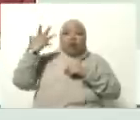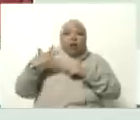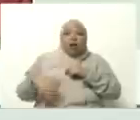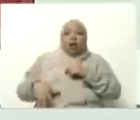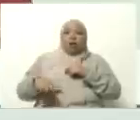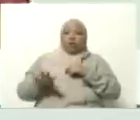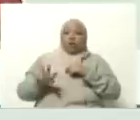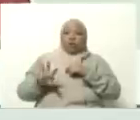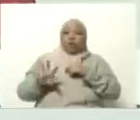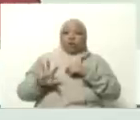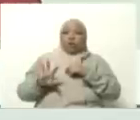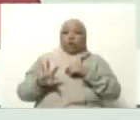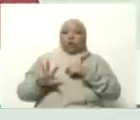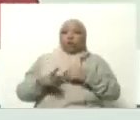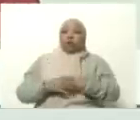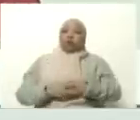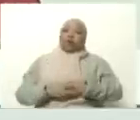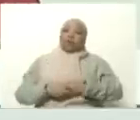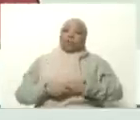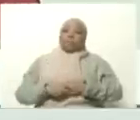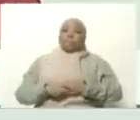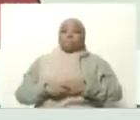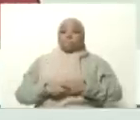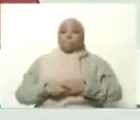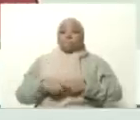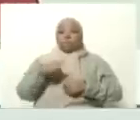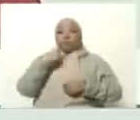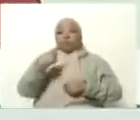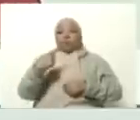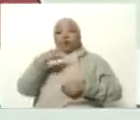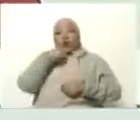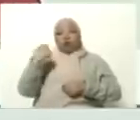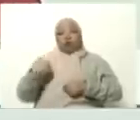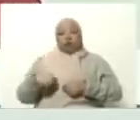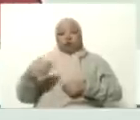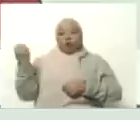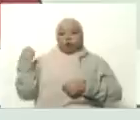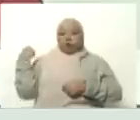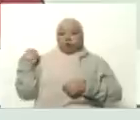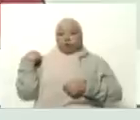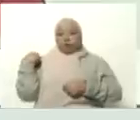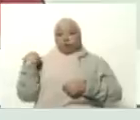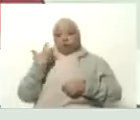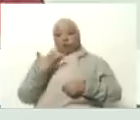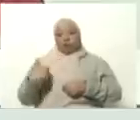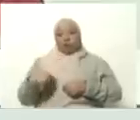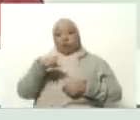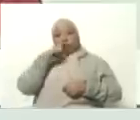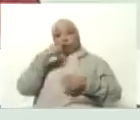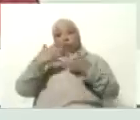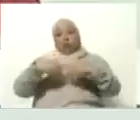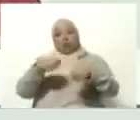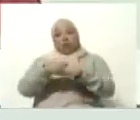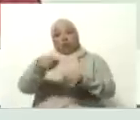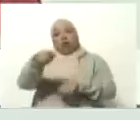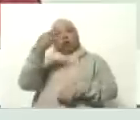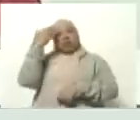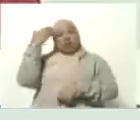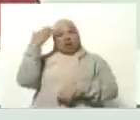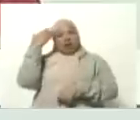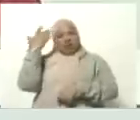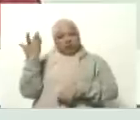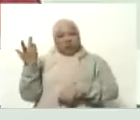incrementándose. Entonces, cuando ellos le dicen a Rusia, yo te voy a poner el precio del petróleo, va a ser este, tú sabes lo que va a ocurrir,